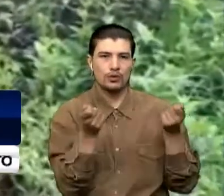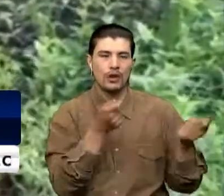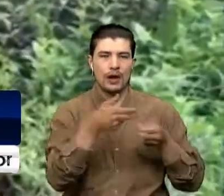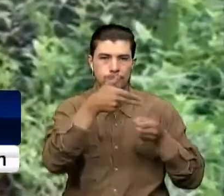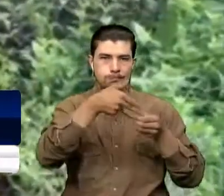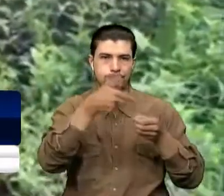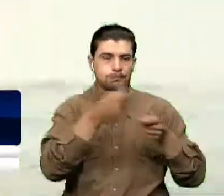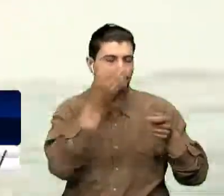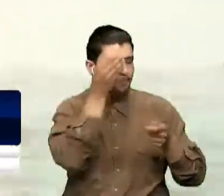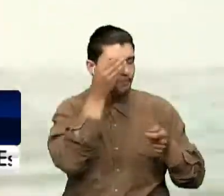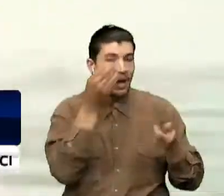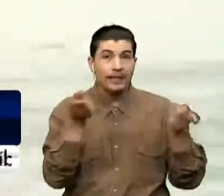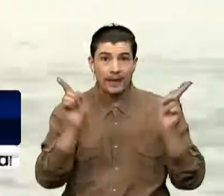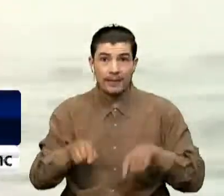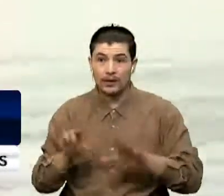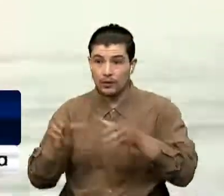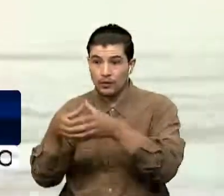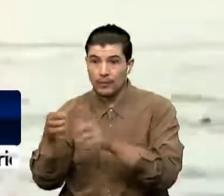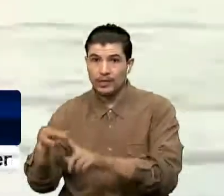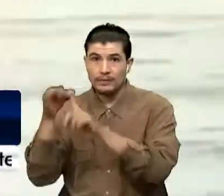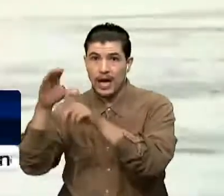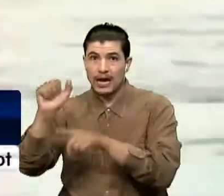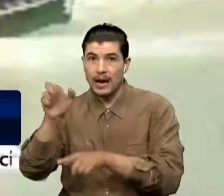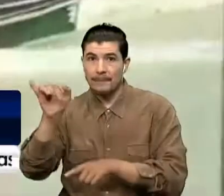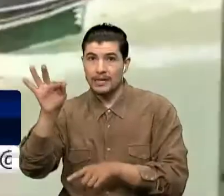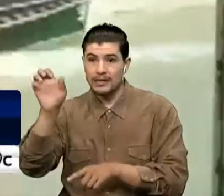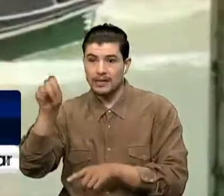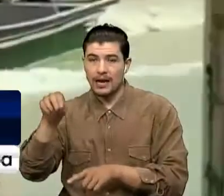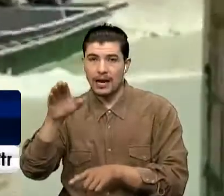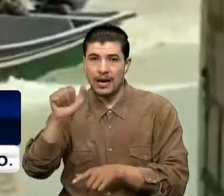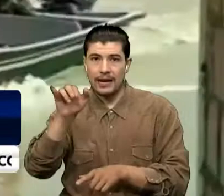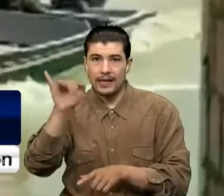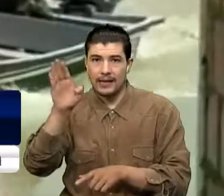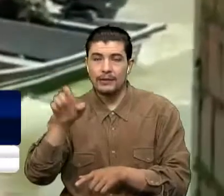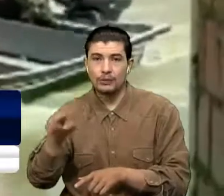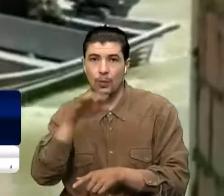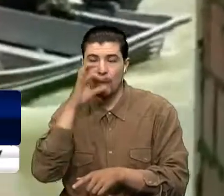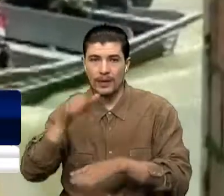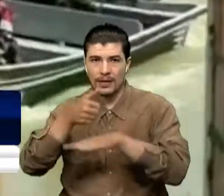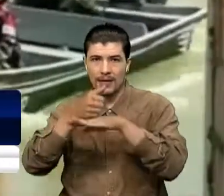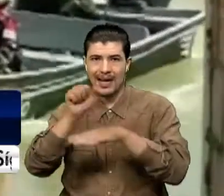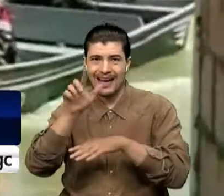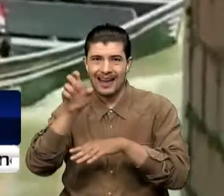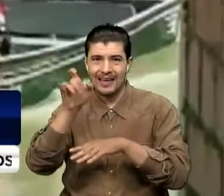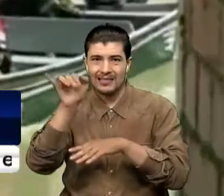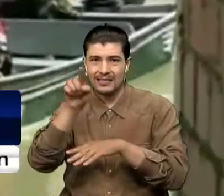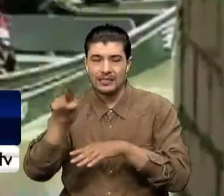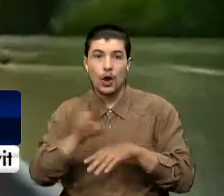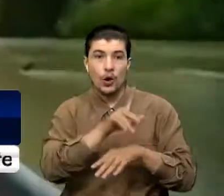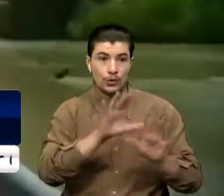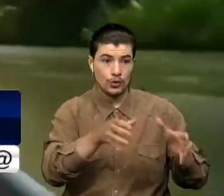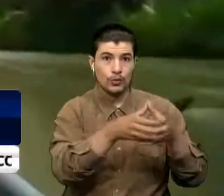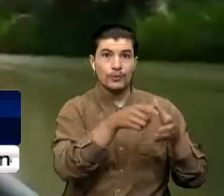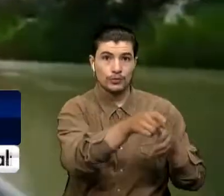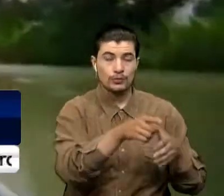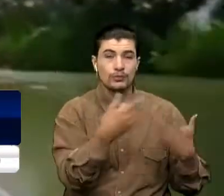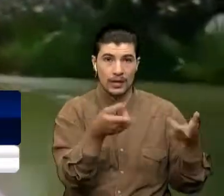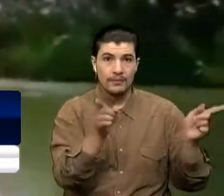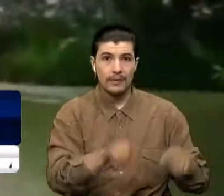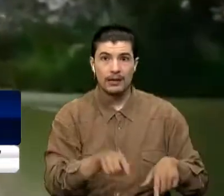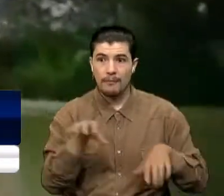pero también las tropas especiales capitán caribe al mando de alias alexis tiene el control territorial en otro punto de la vasta zona limítrofe